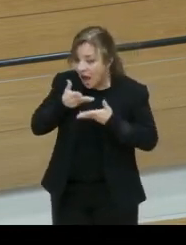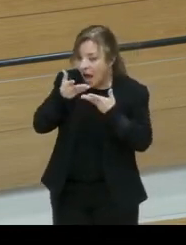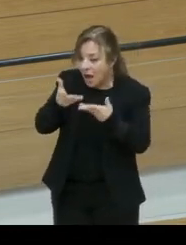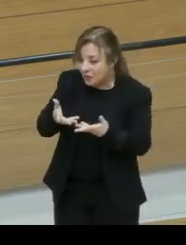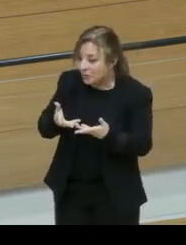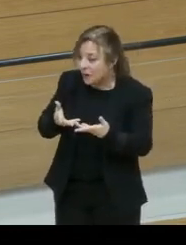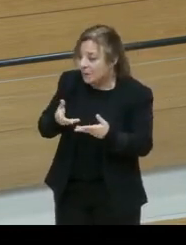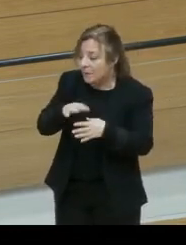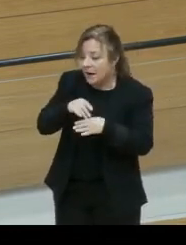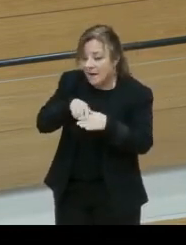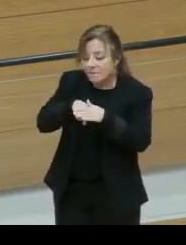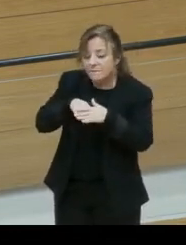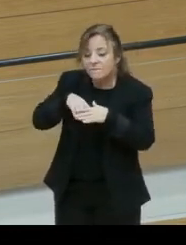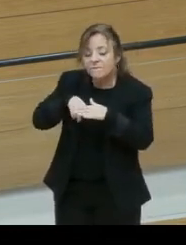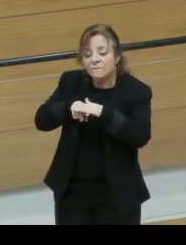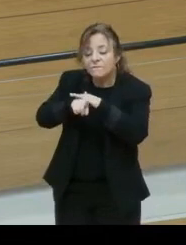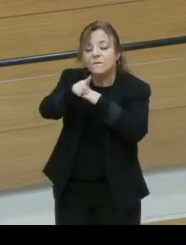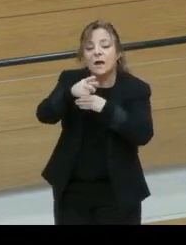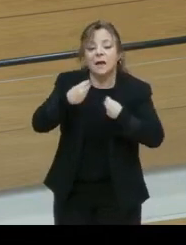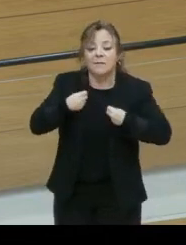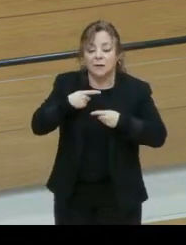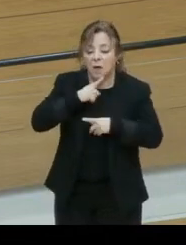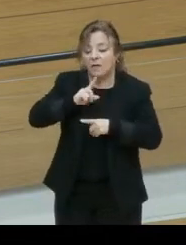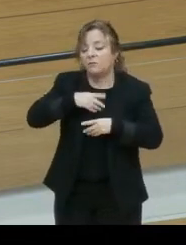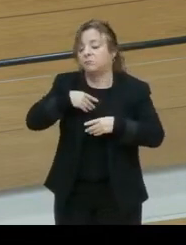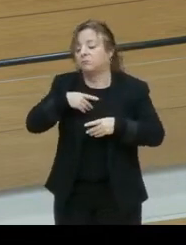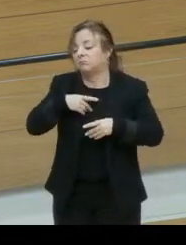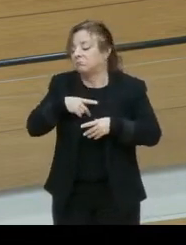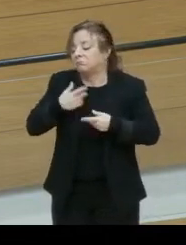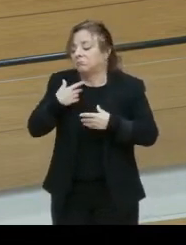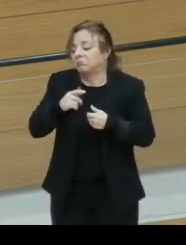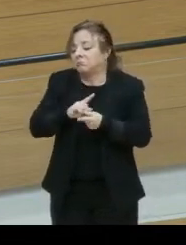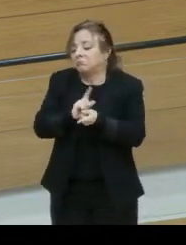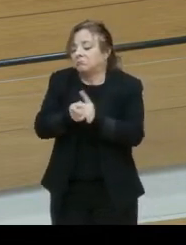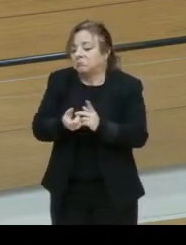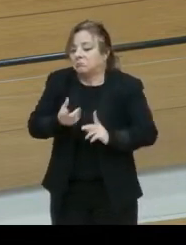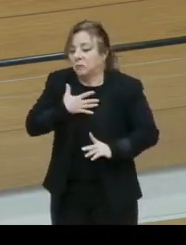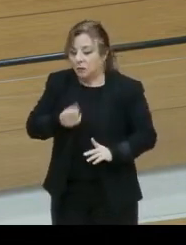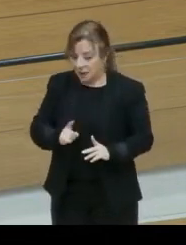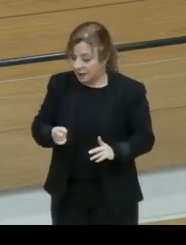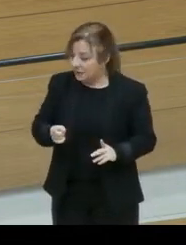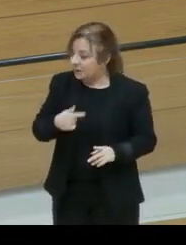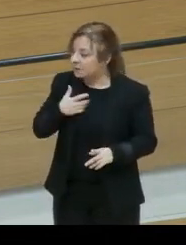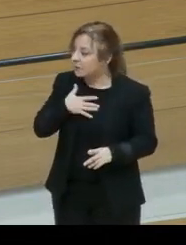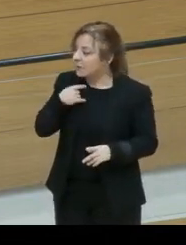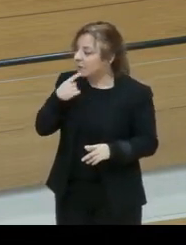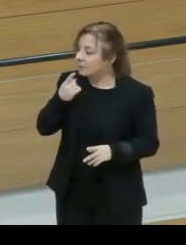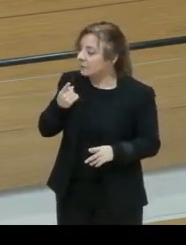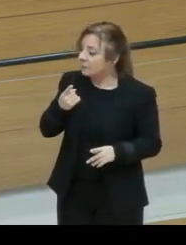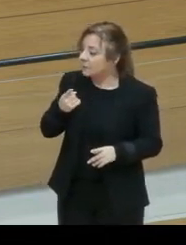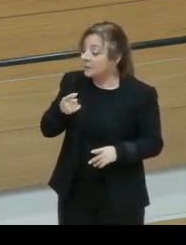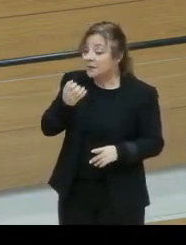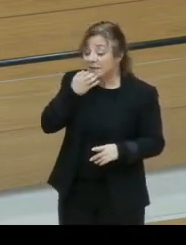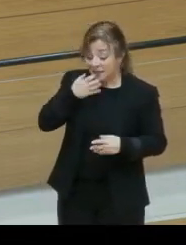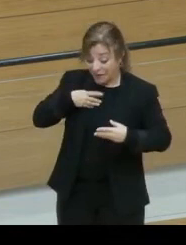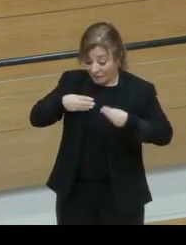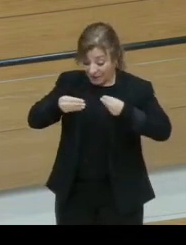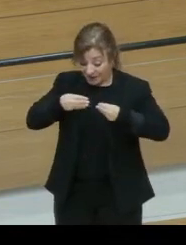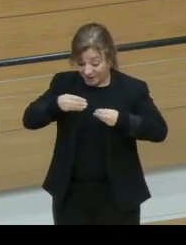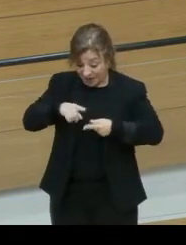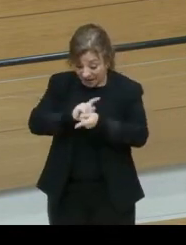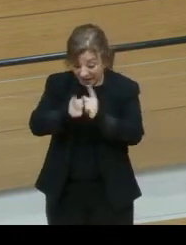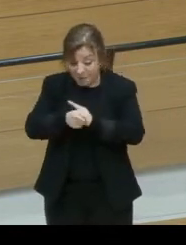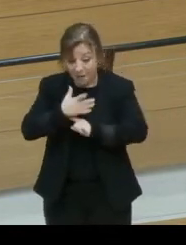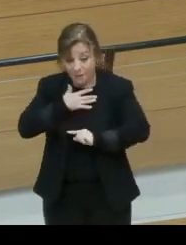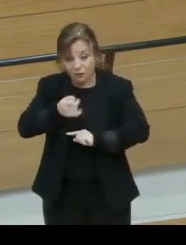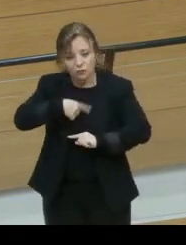evolucionar en la vida, te hace inflexible. ¿Y qué quiero decir yo con esto? Que al ser inflexibles y cambiar,